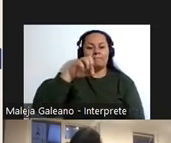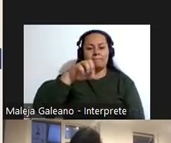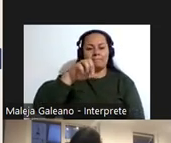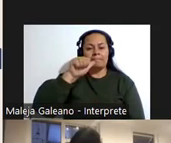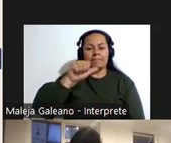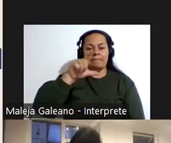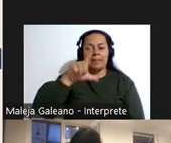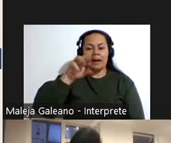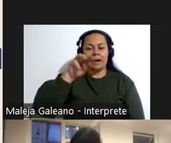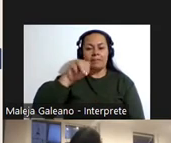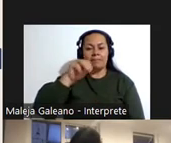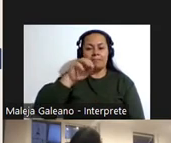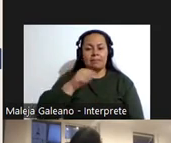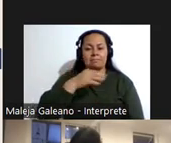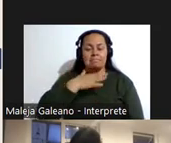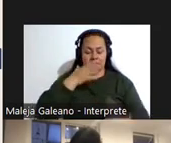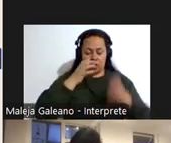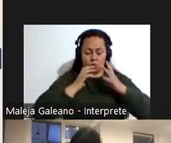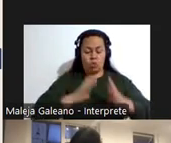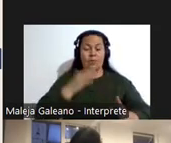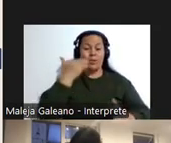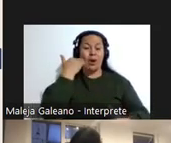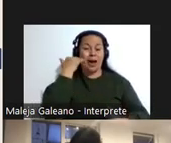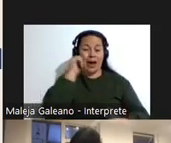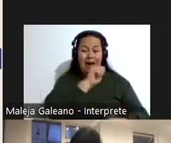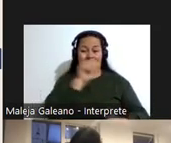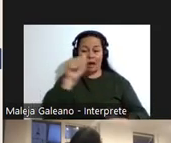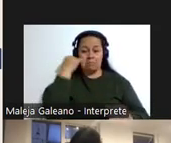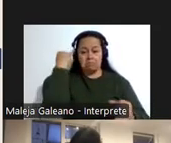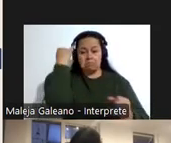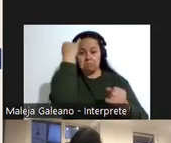que mi cuerpo es femenino y que me identifico como una mujer.